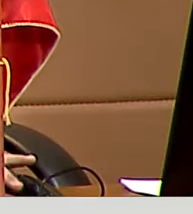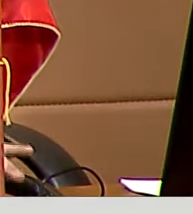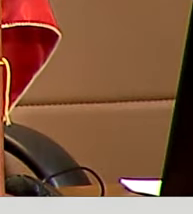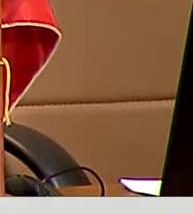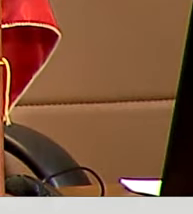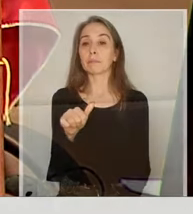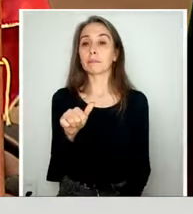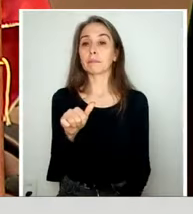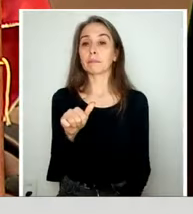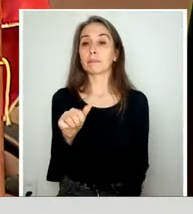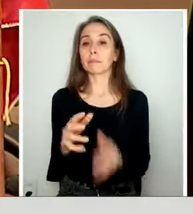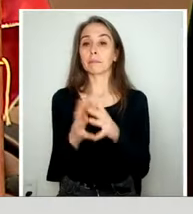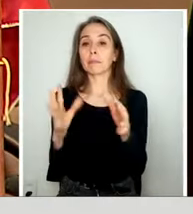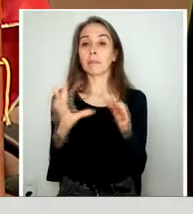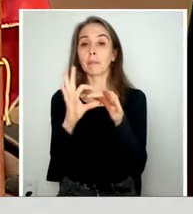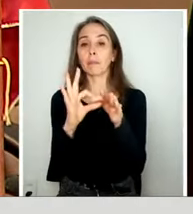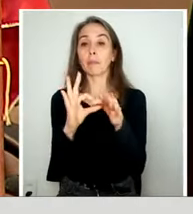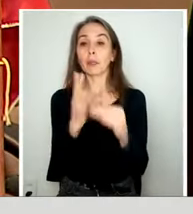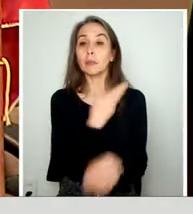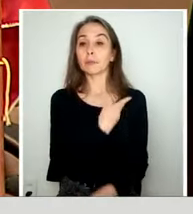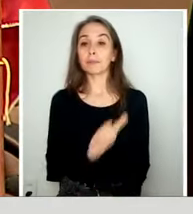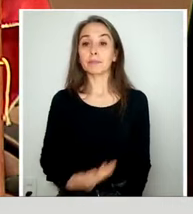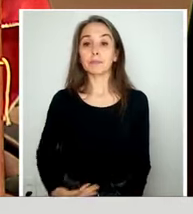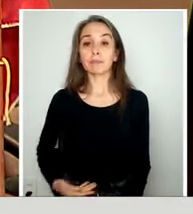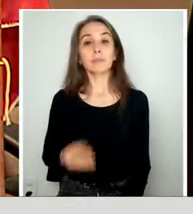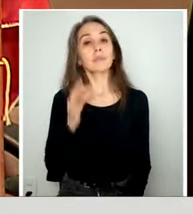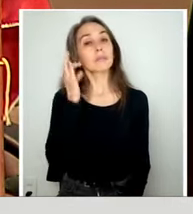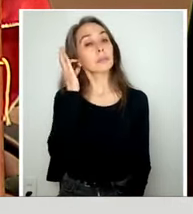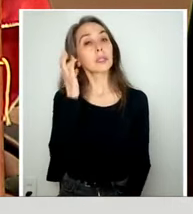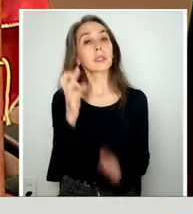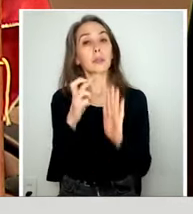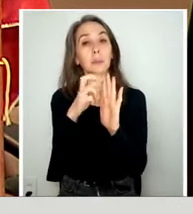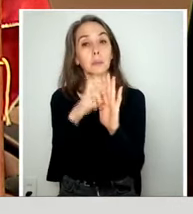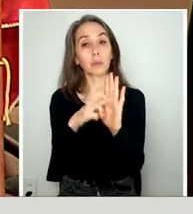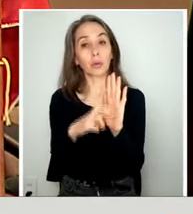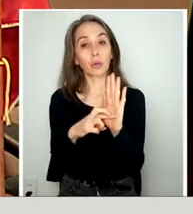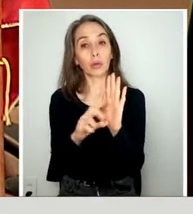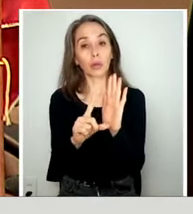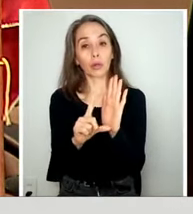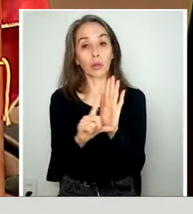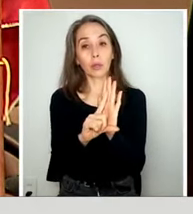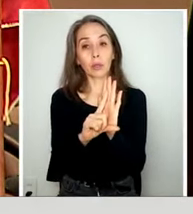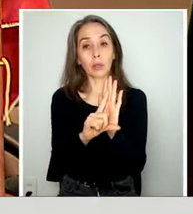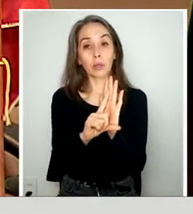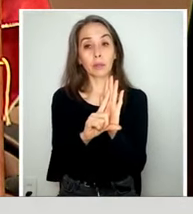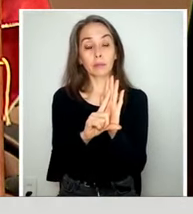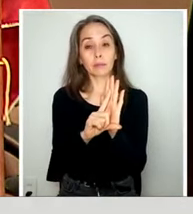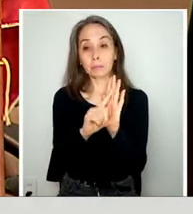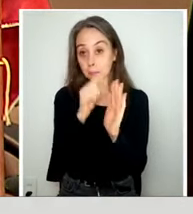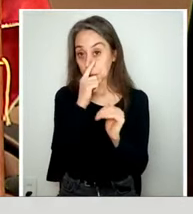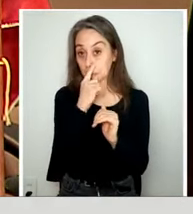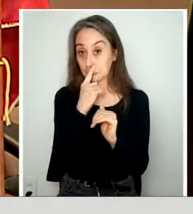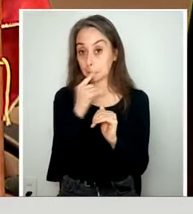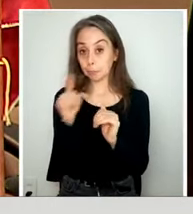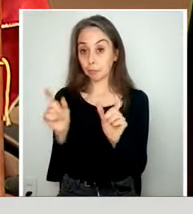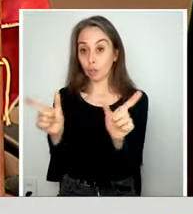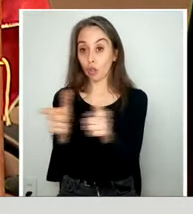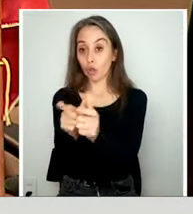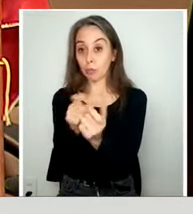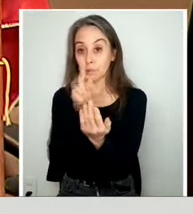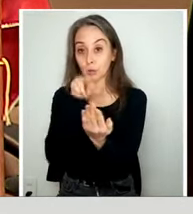Muchas gracias presidenta este fue un proyecto que vimos Por así decirlo de